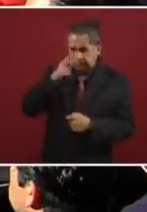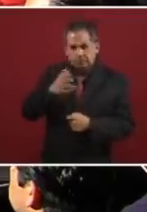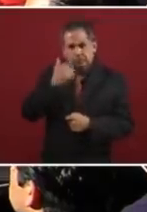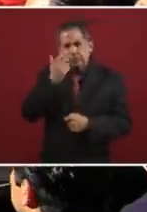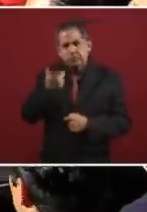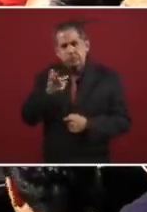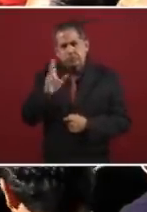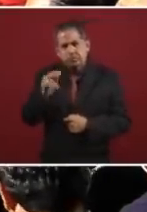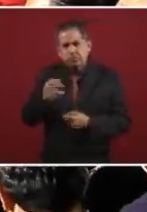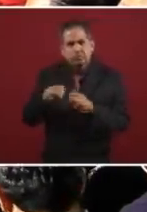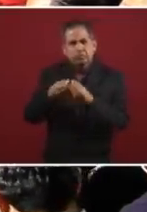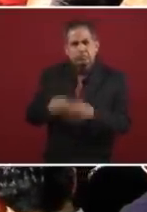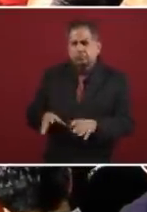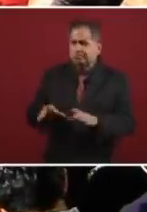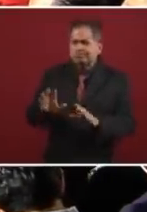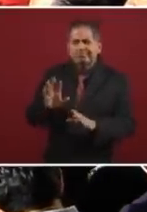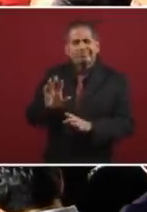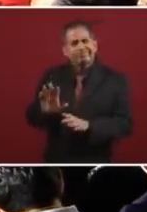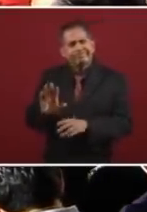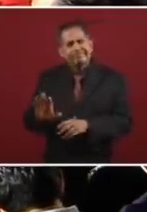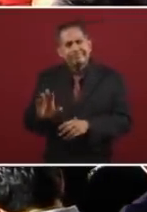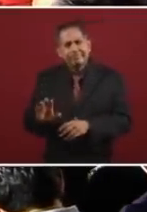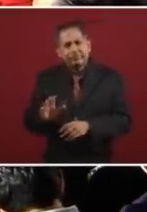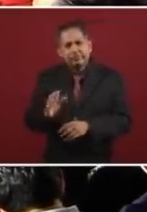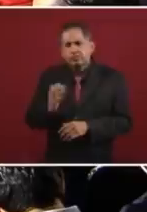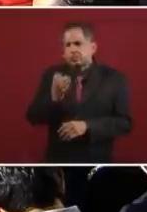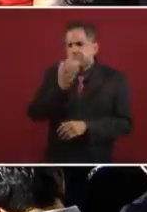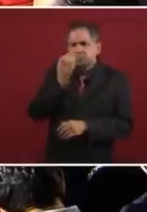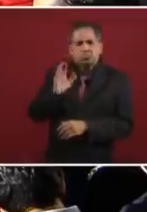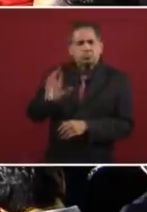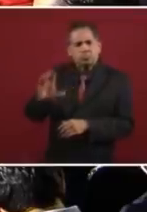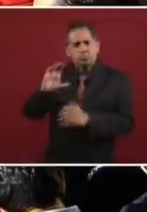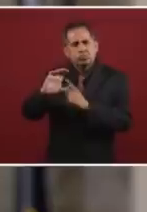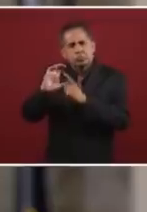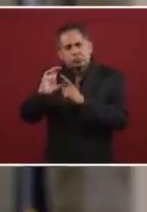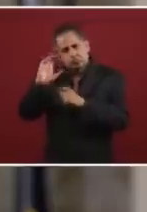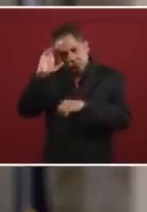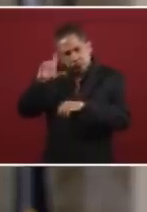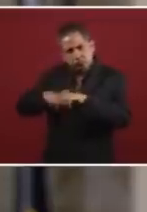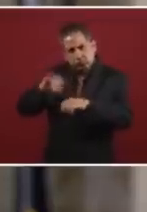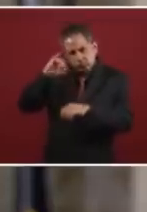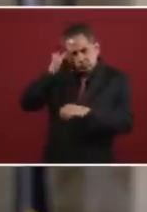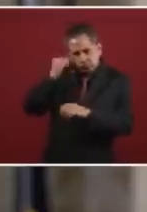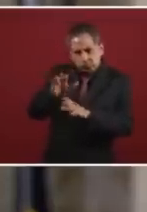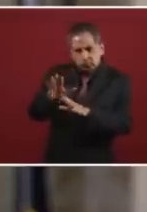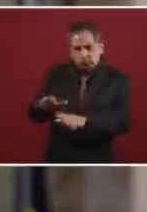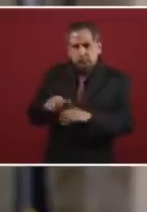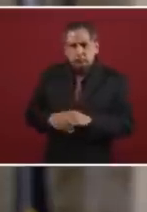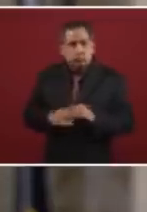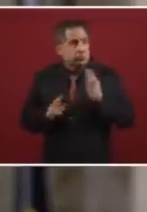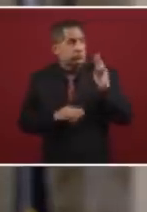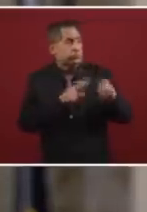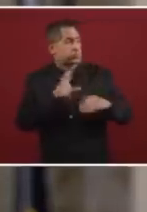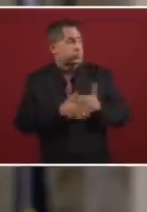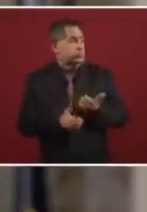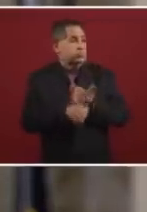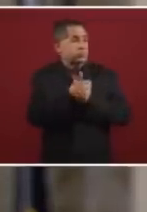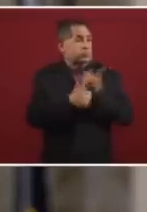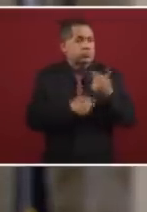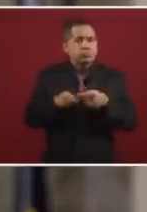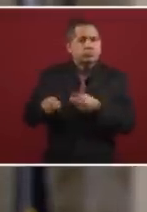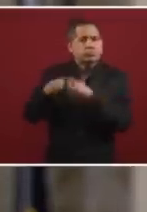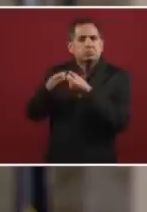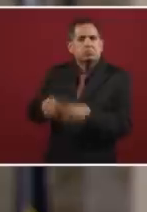que no se perdiera en los usos y las costumbres porque da la casualidad que con la globalización se están perdiendo